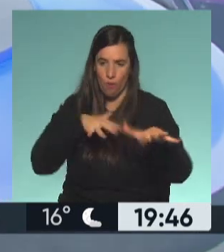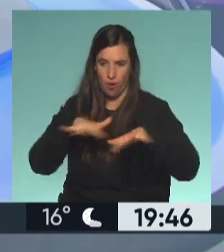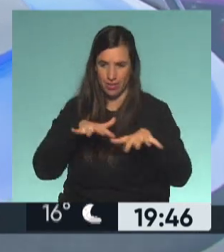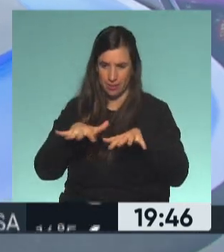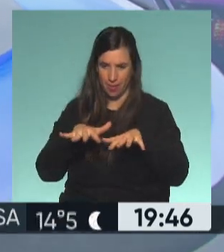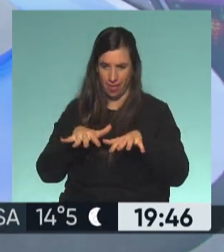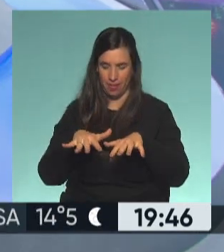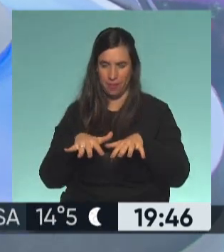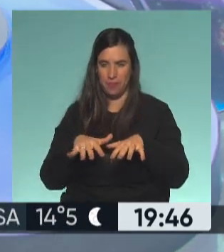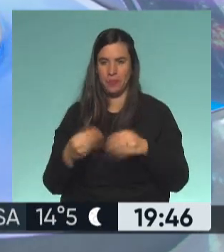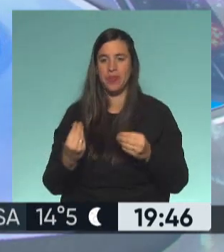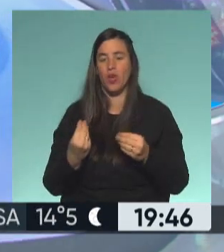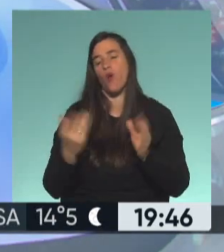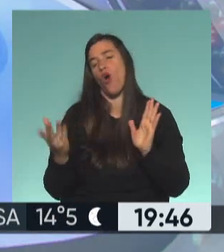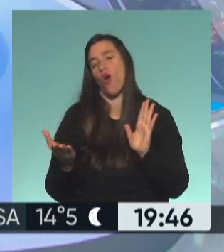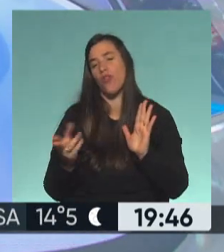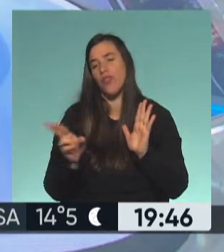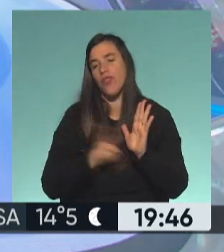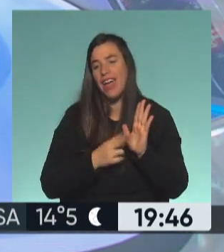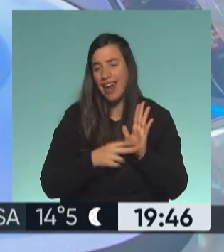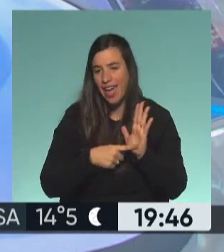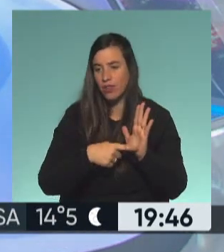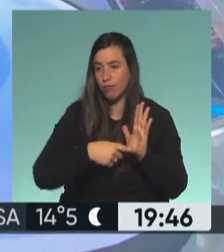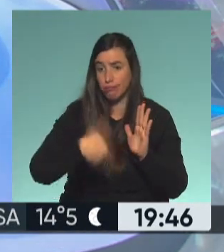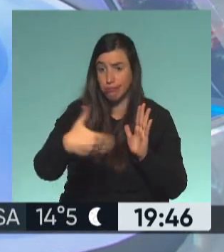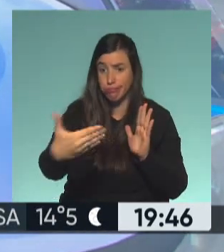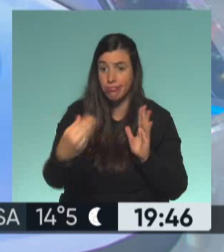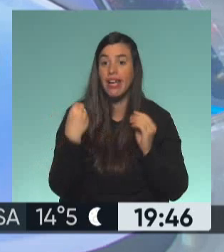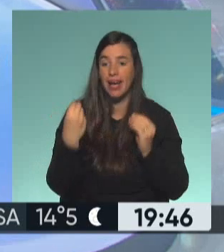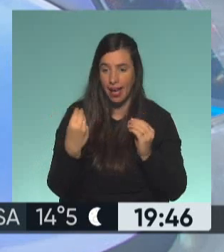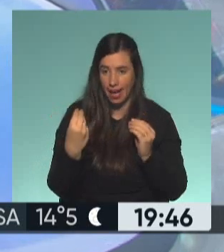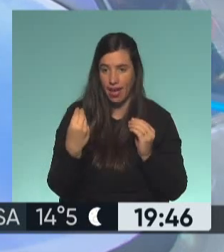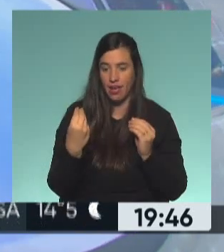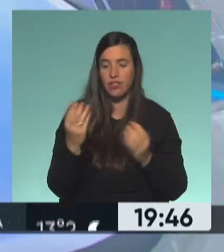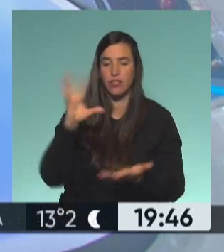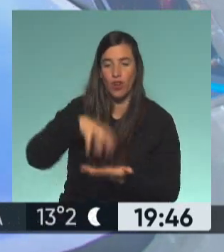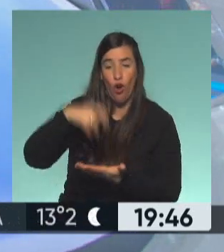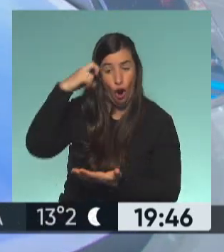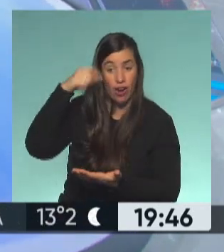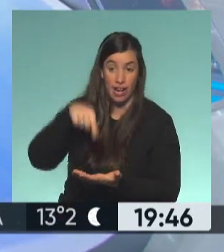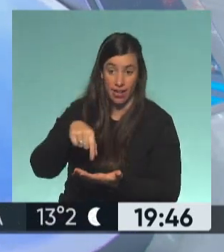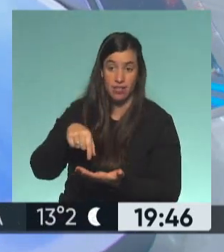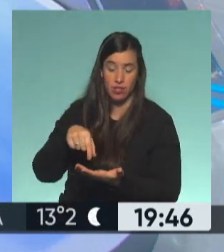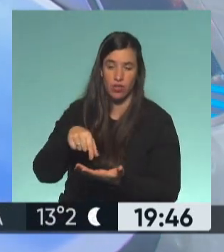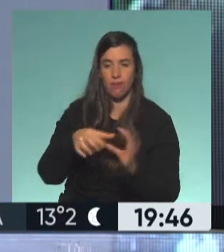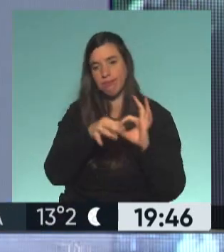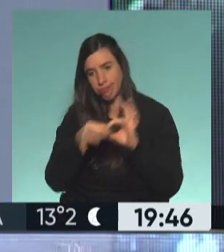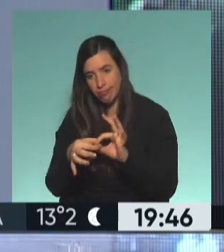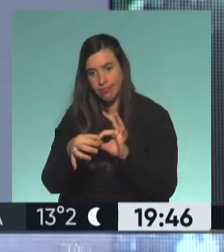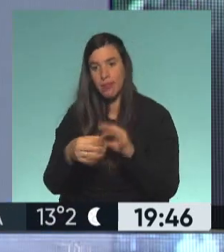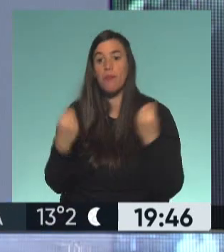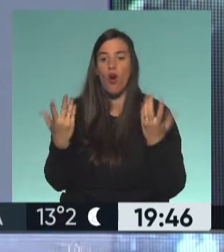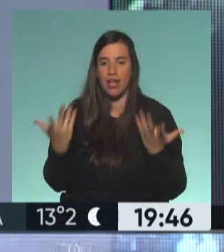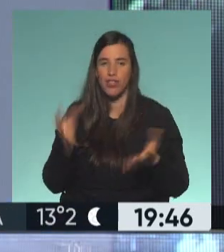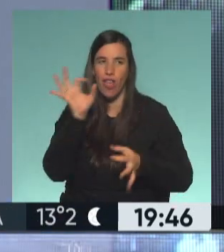decreto en caso de llegar a la presidencia? ¿Qué se puede hacer o qué hay que hacer pasando por el Congreso? Por eso también la estrategia de Juntos por el Cambio es